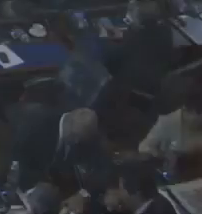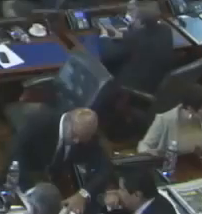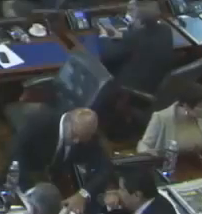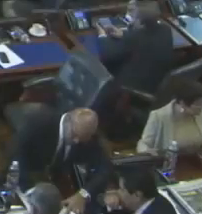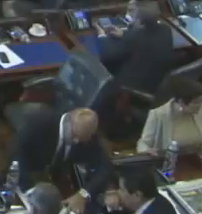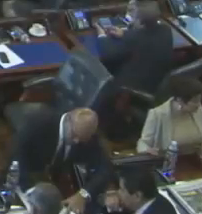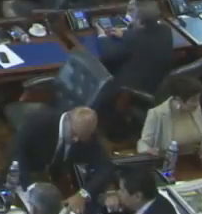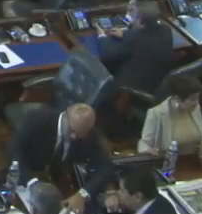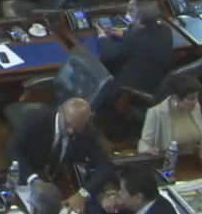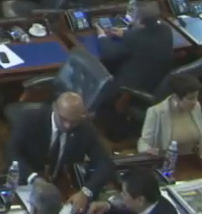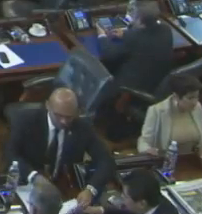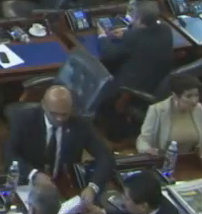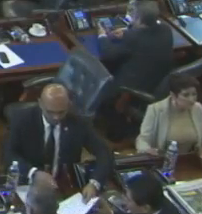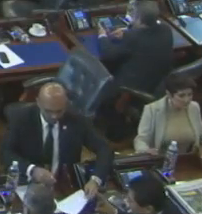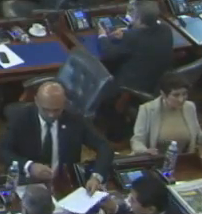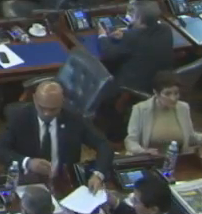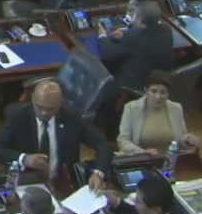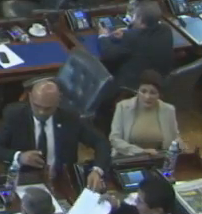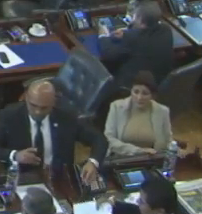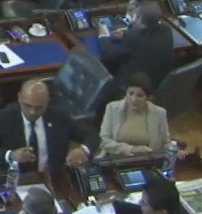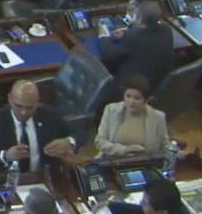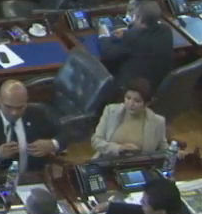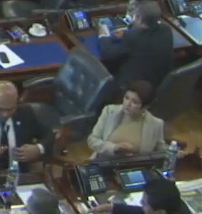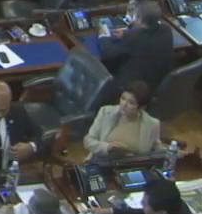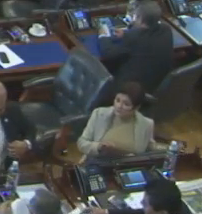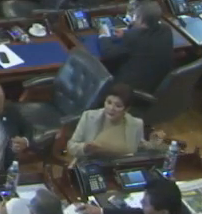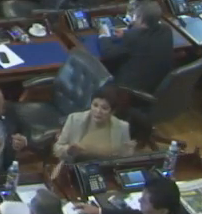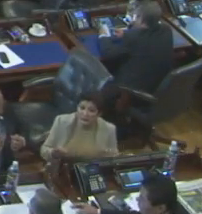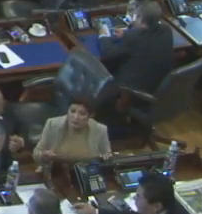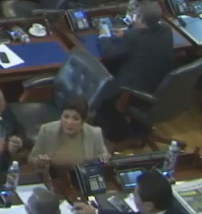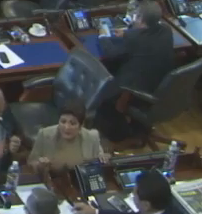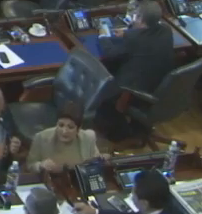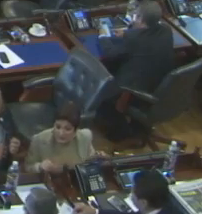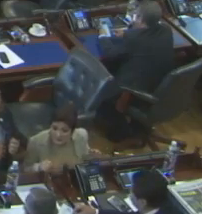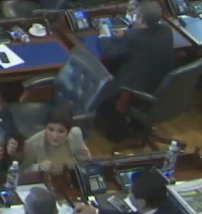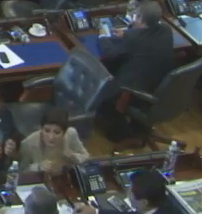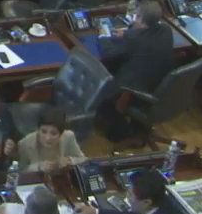Se incorpora.